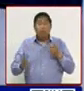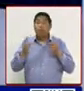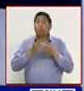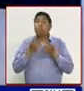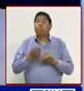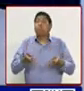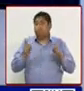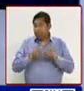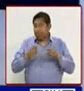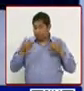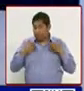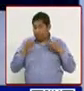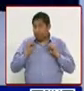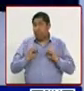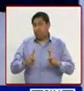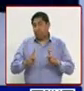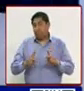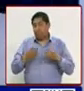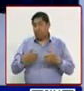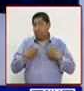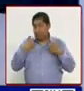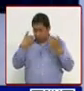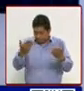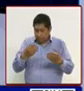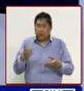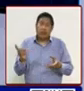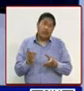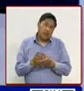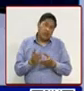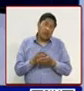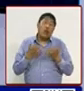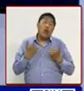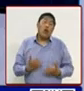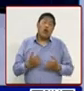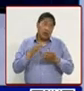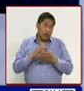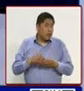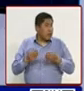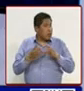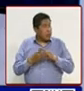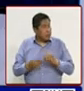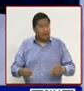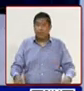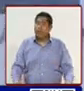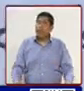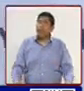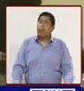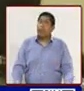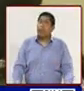¿Hasta cuándo tiene la oportunidad de presentar su documentación? Hoy le contamos en esta siguiente nota.